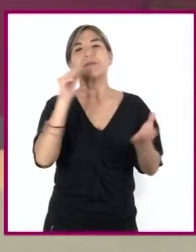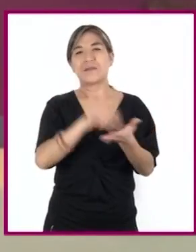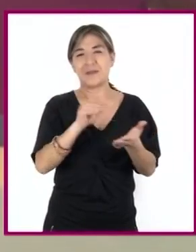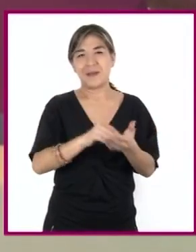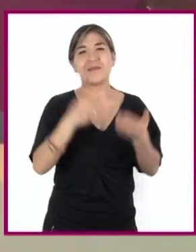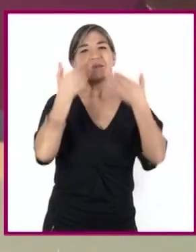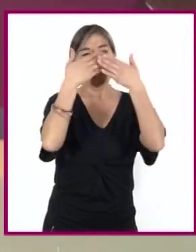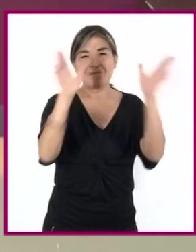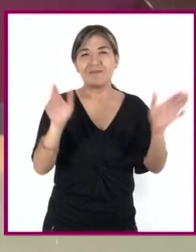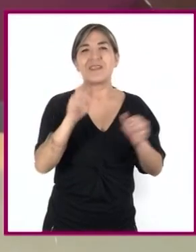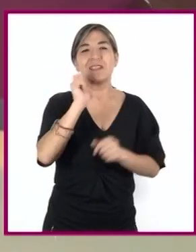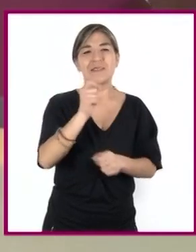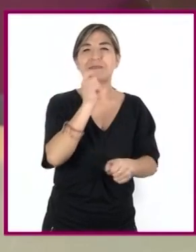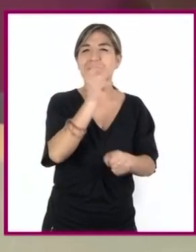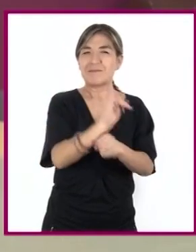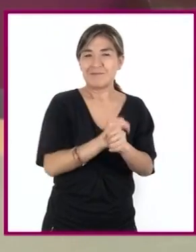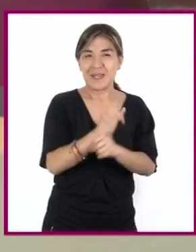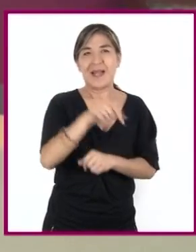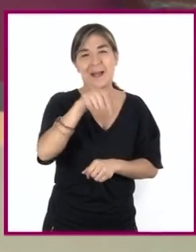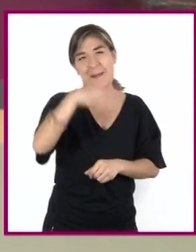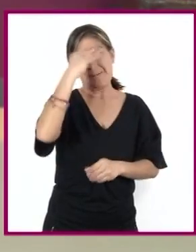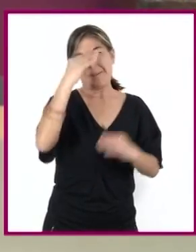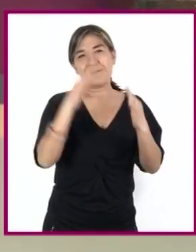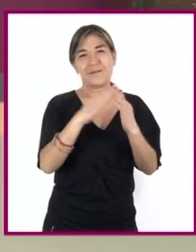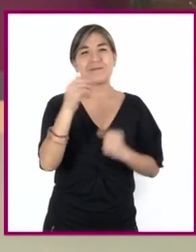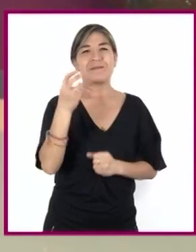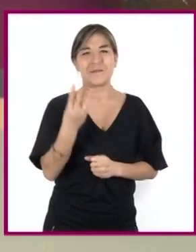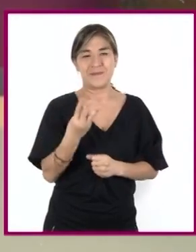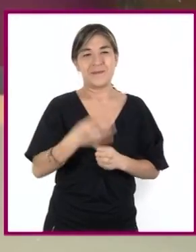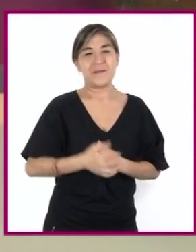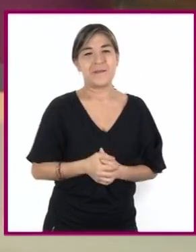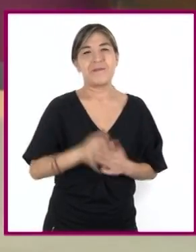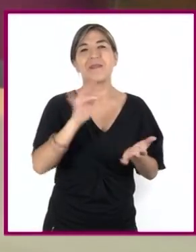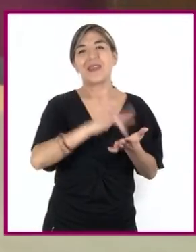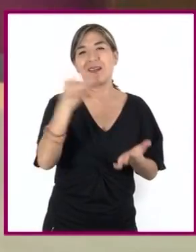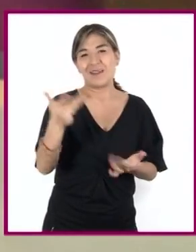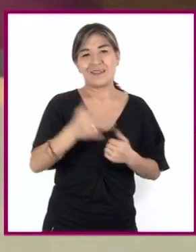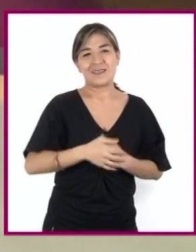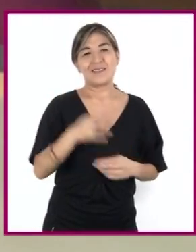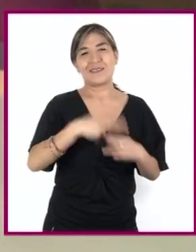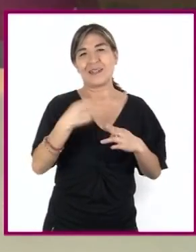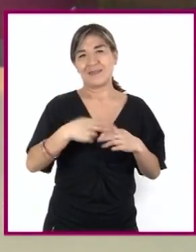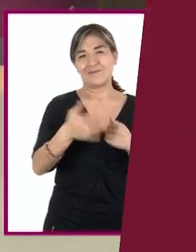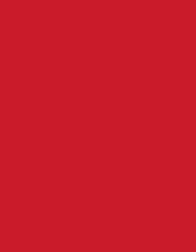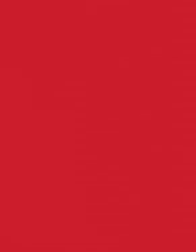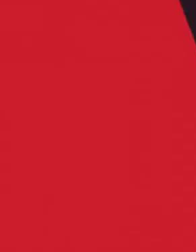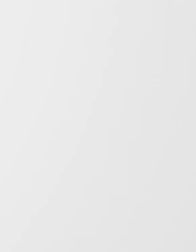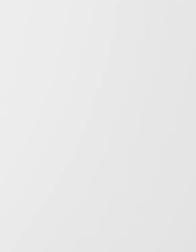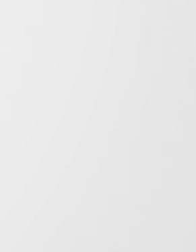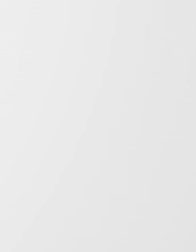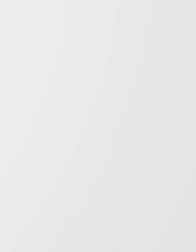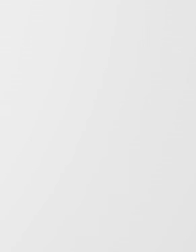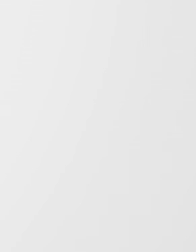por explorar y descubrir aquí, en Aprende en Casa 3. Gracias, hasta la próxima.